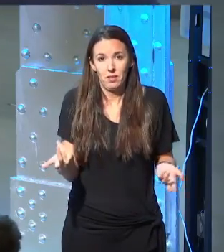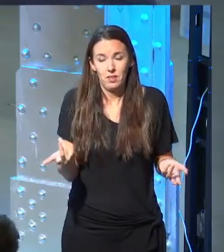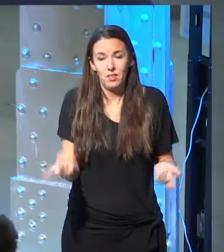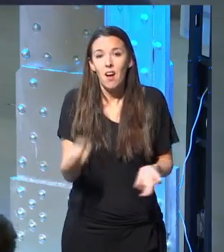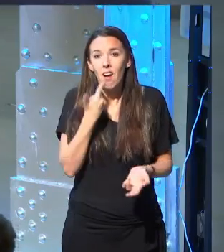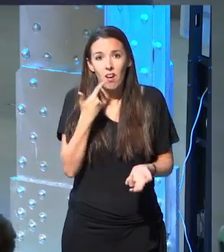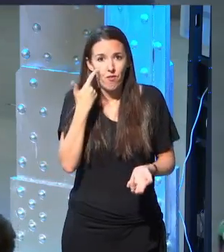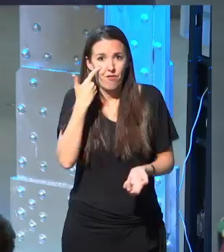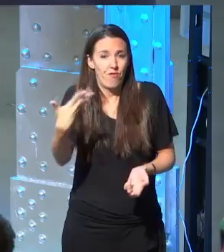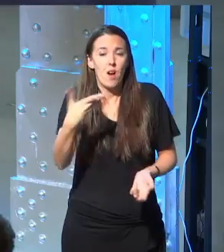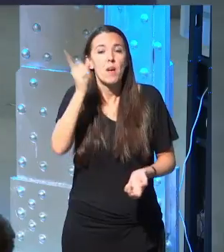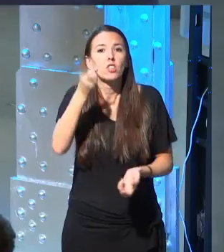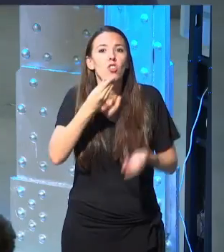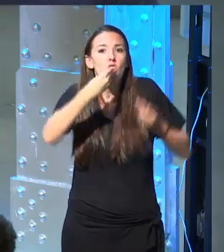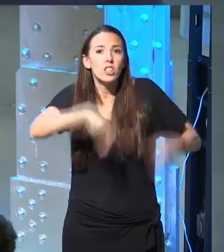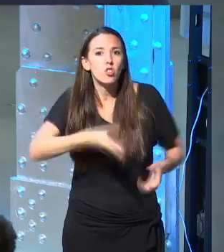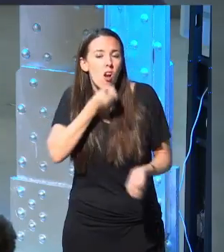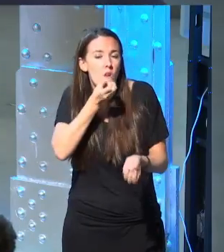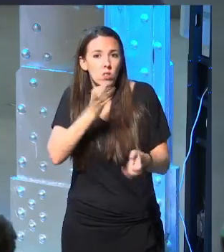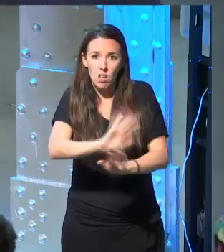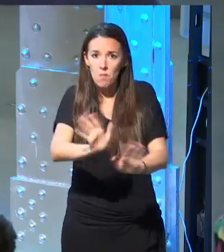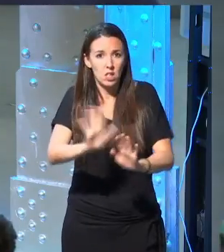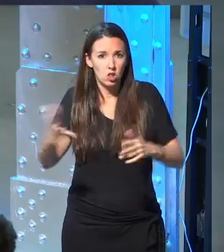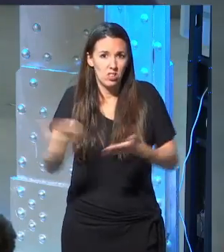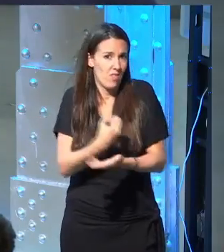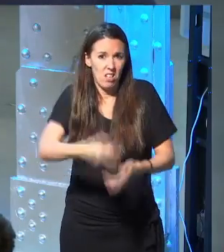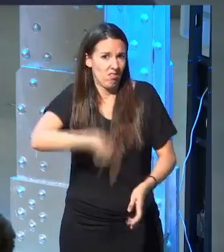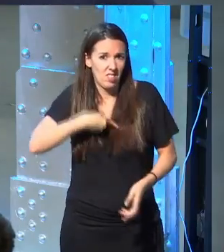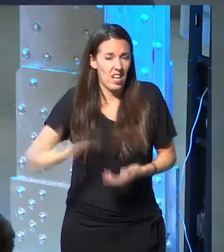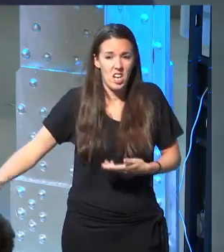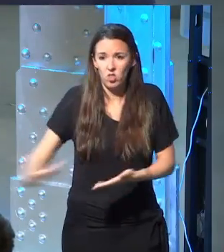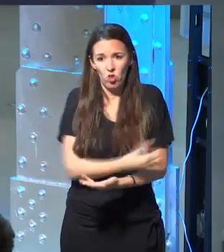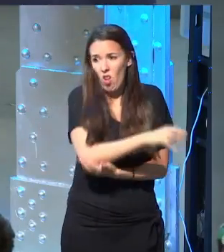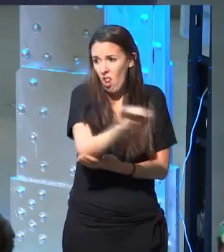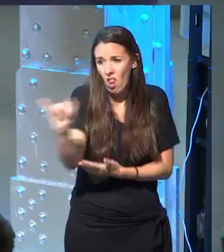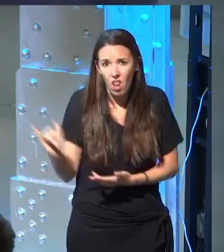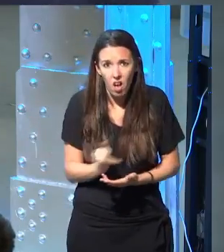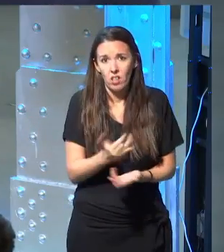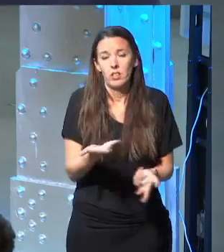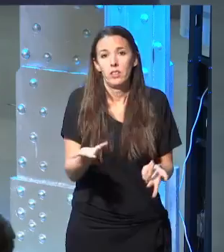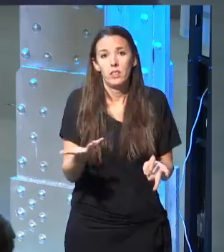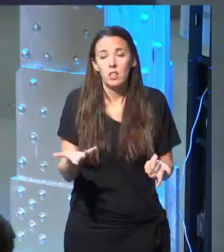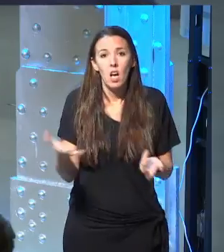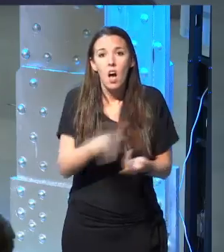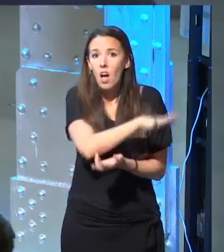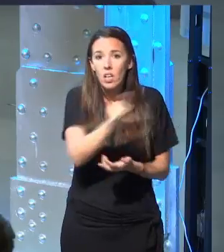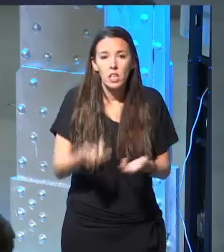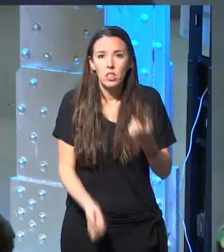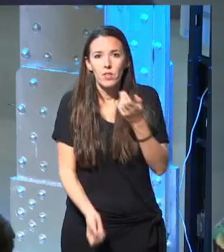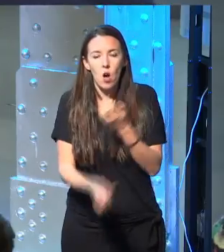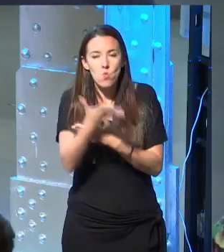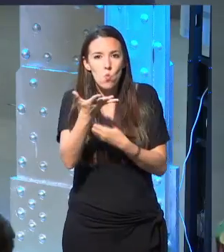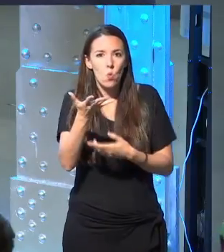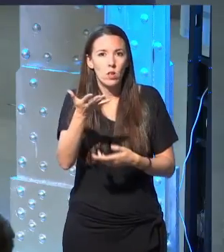quiero decir, este fenómeno no es solo la historia que he contado, sino... engloba todo, o sea, todo lo que ha sucedido alrededor, y lo que ha sucedido alrededor es que se han generado